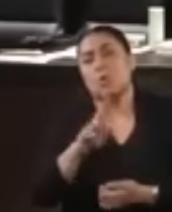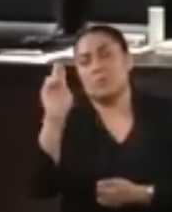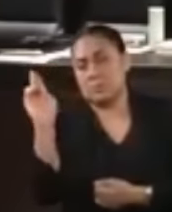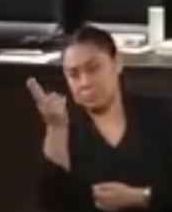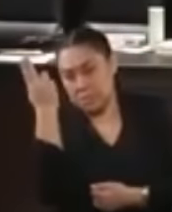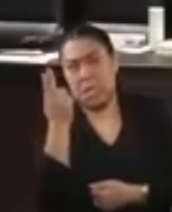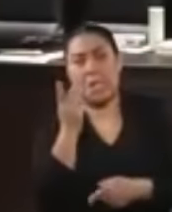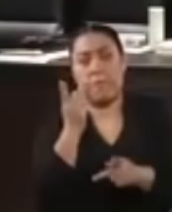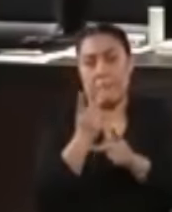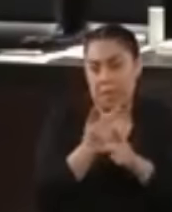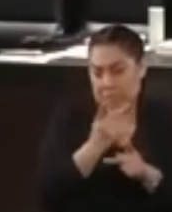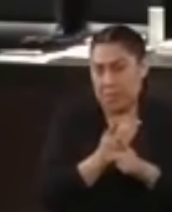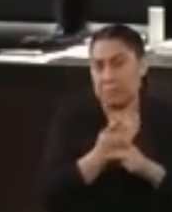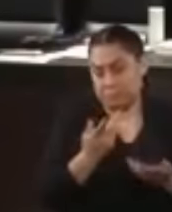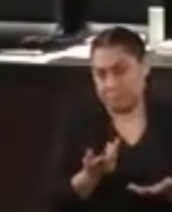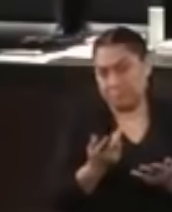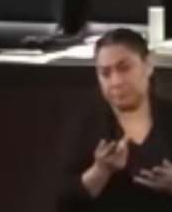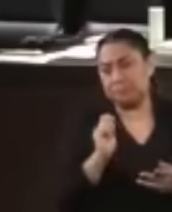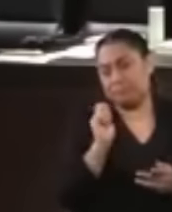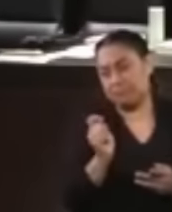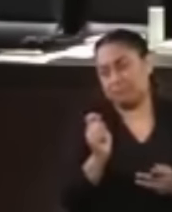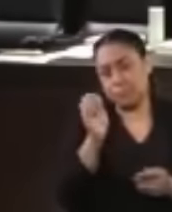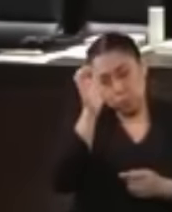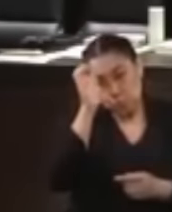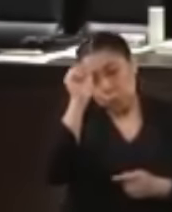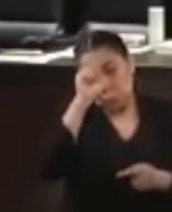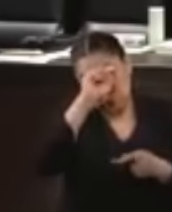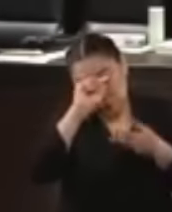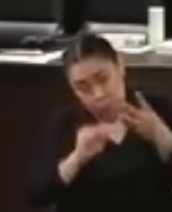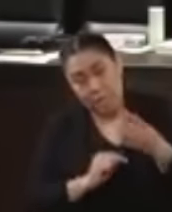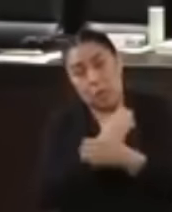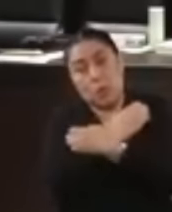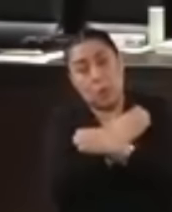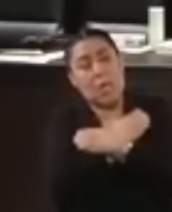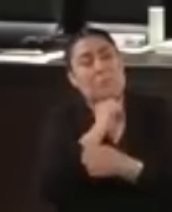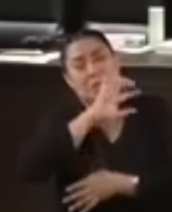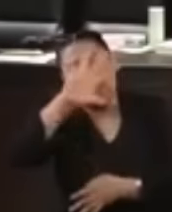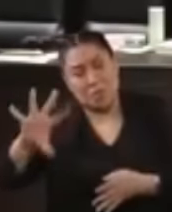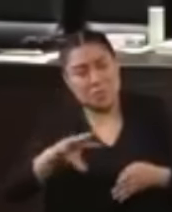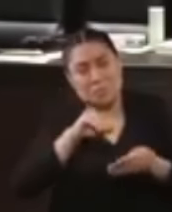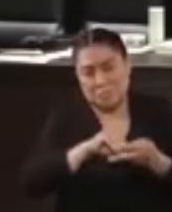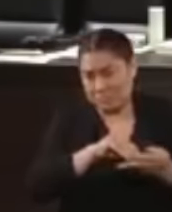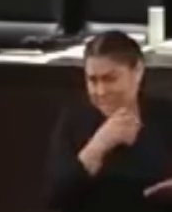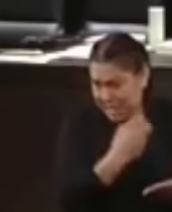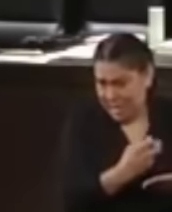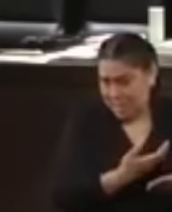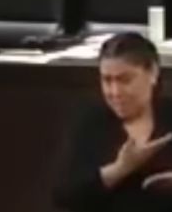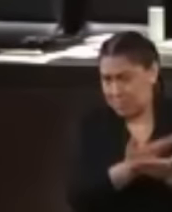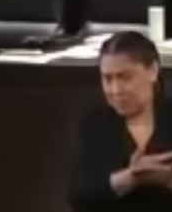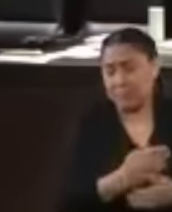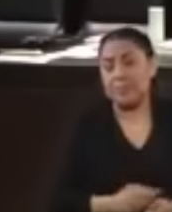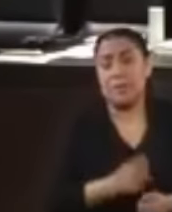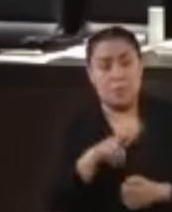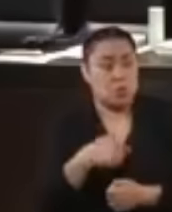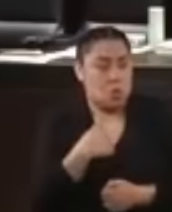media superior. Todo el concepto de educación está metido en esta reserva. Yo esperaría